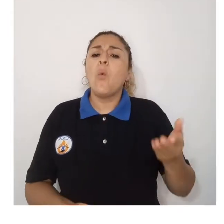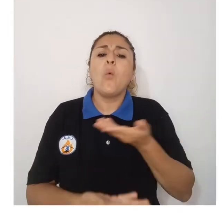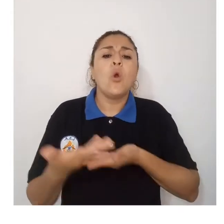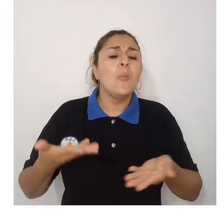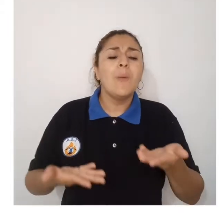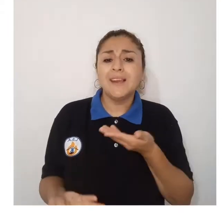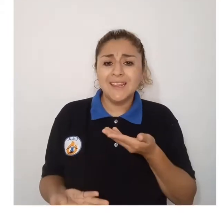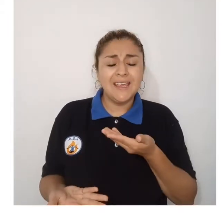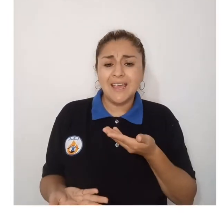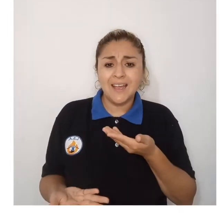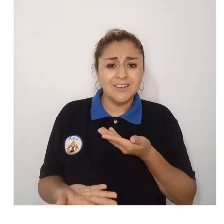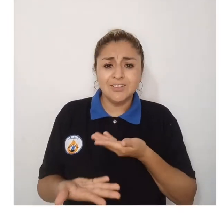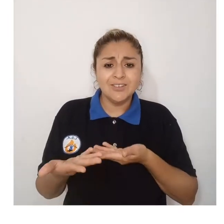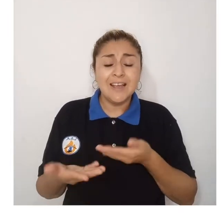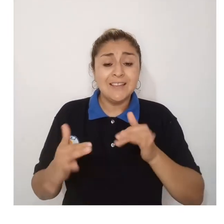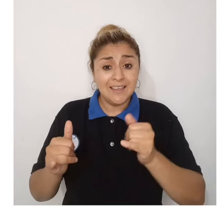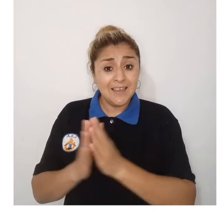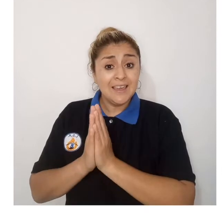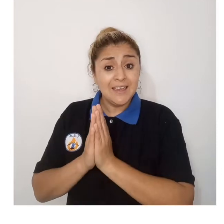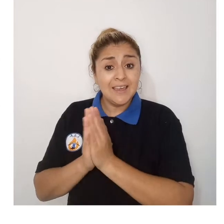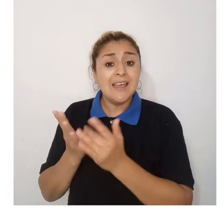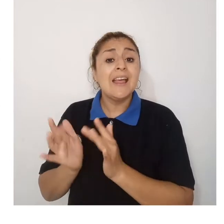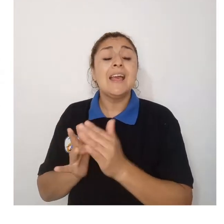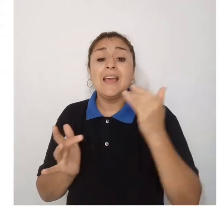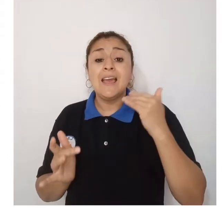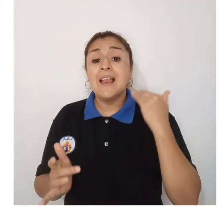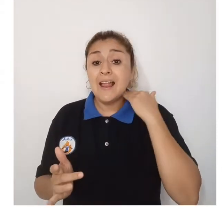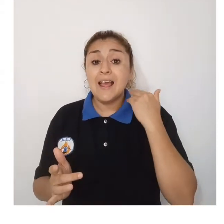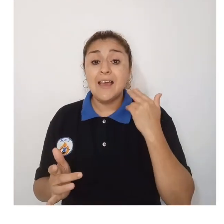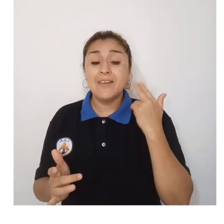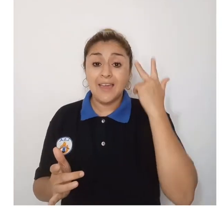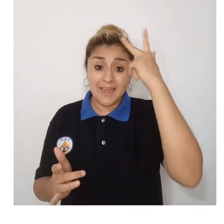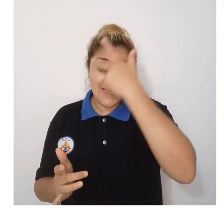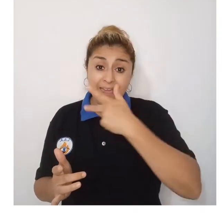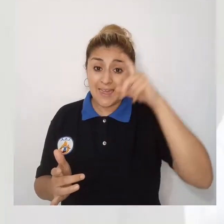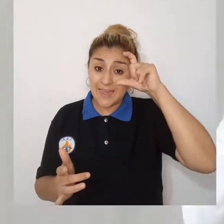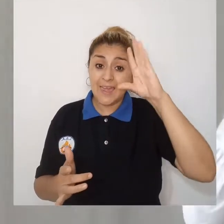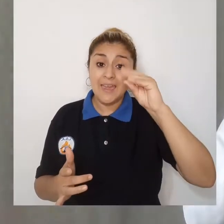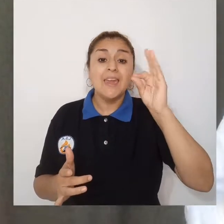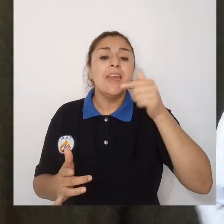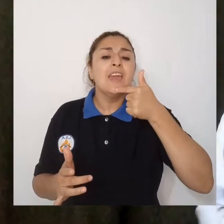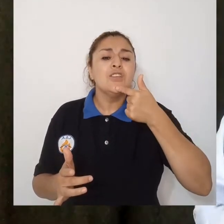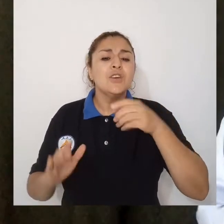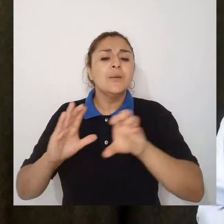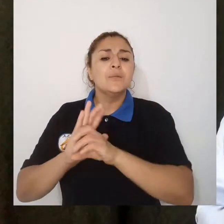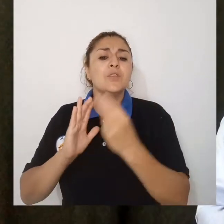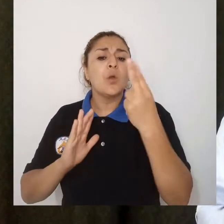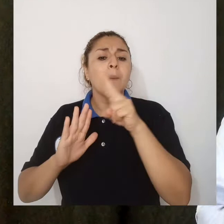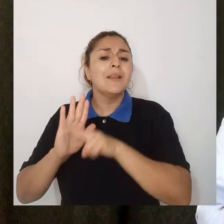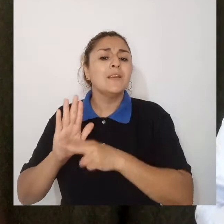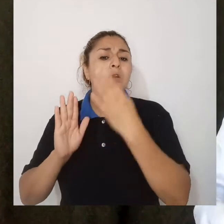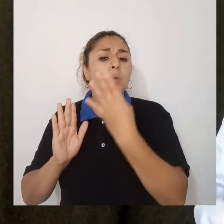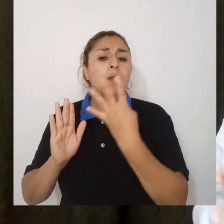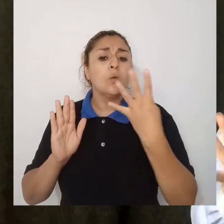44 esté bien hechos 2 44 todos los que habían creído estaban juntos